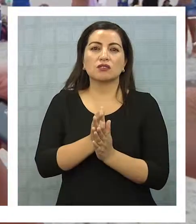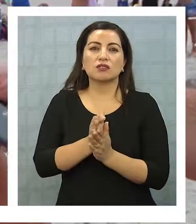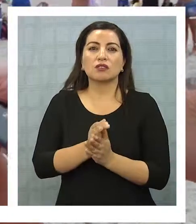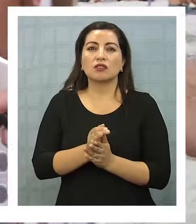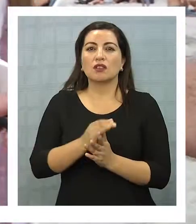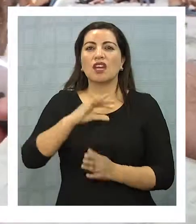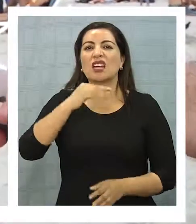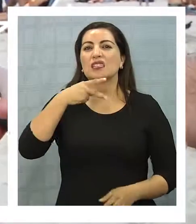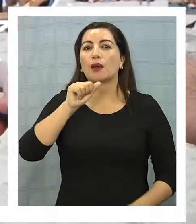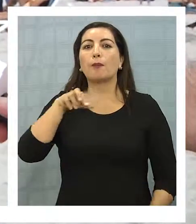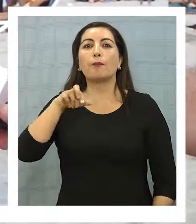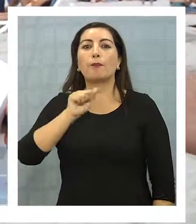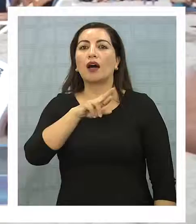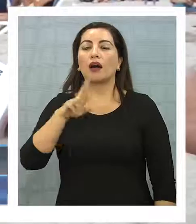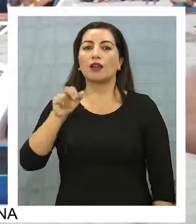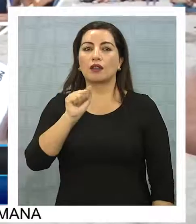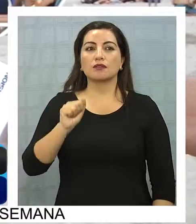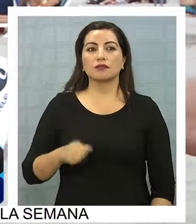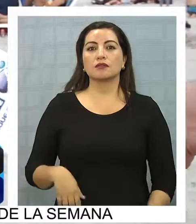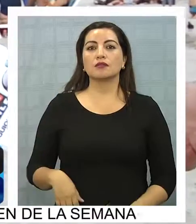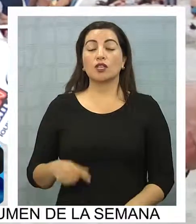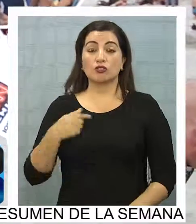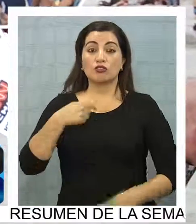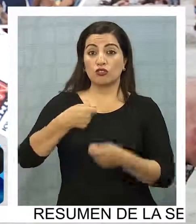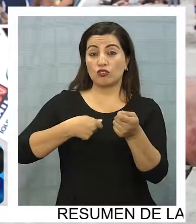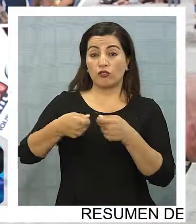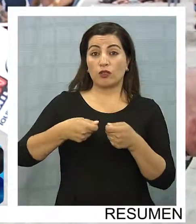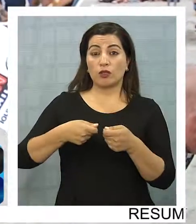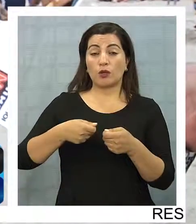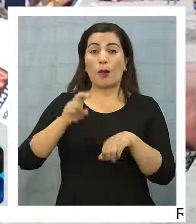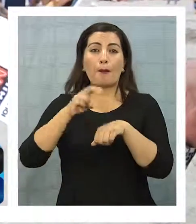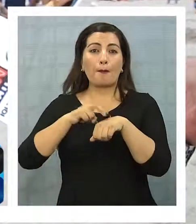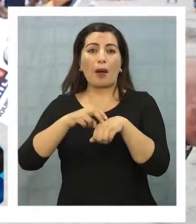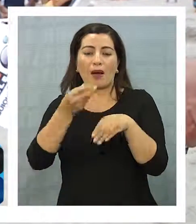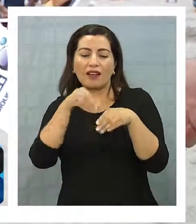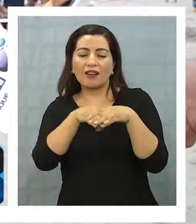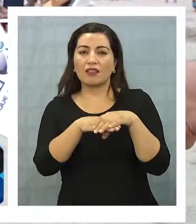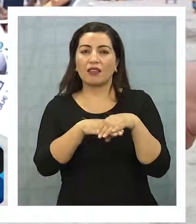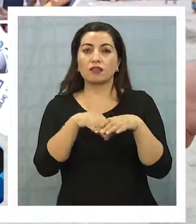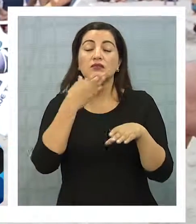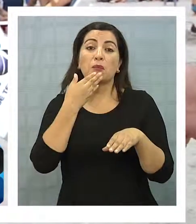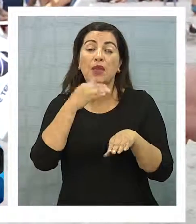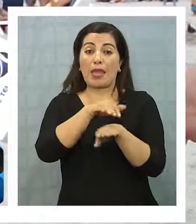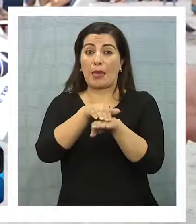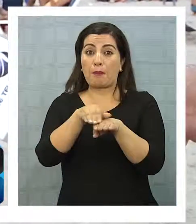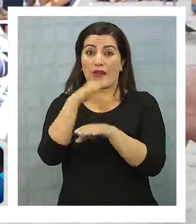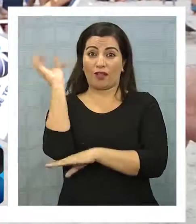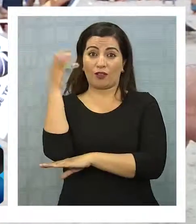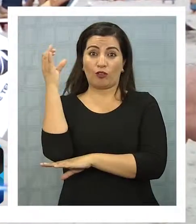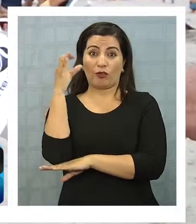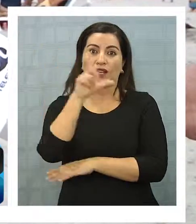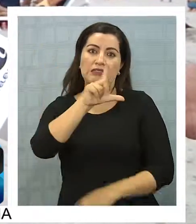quizás es variable La papa rellena, que es a una luca Y la empanada colombiana, que es a 700